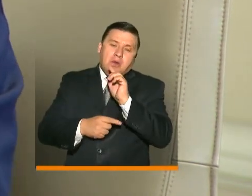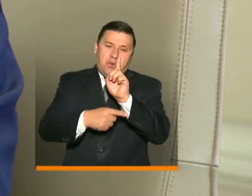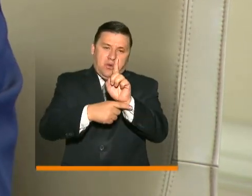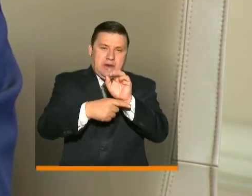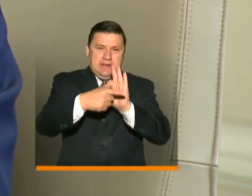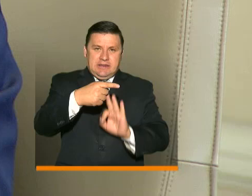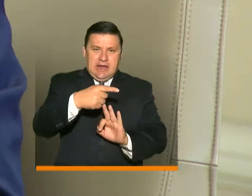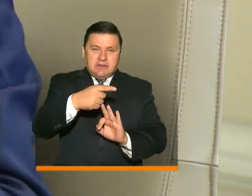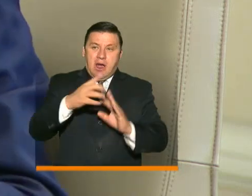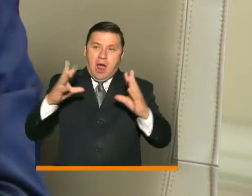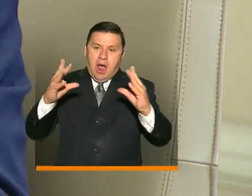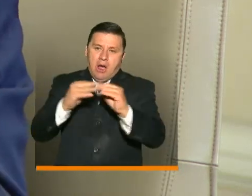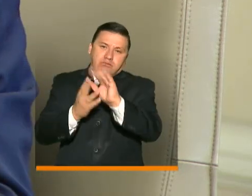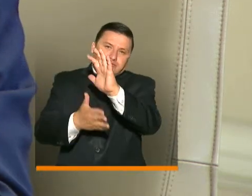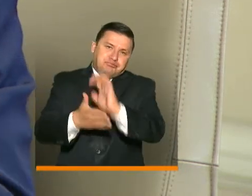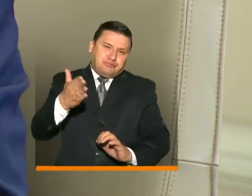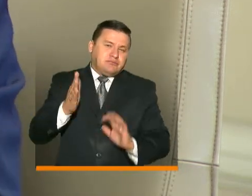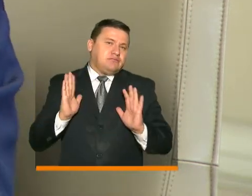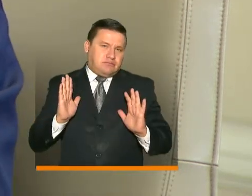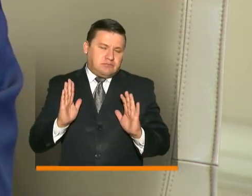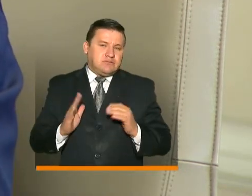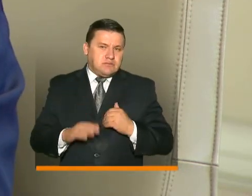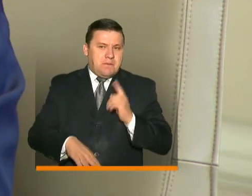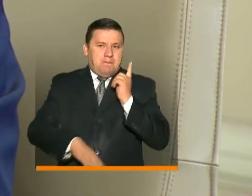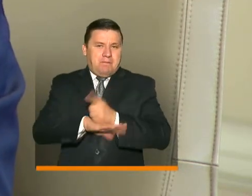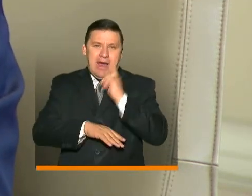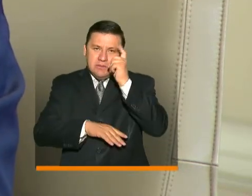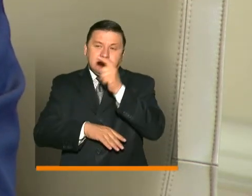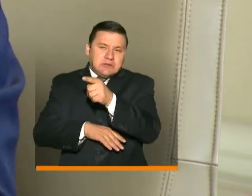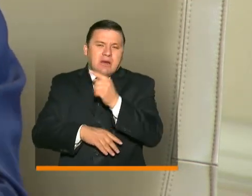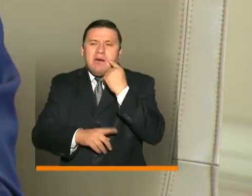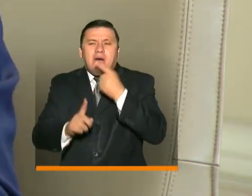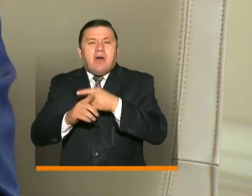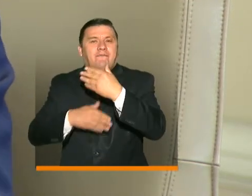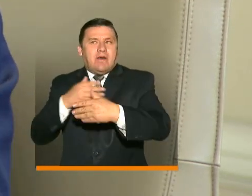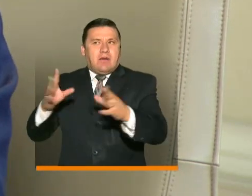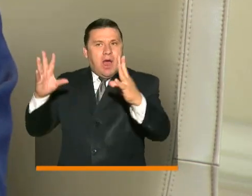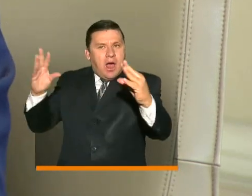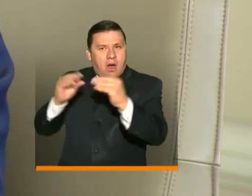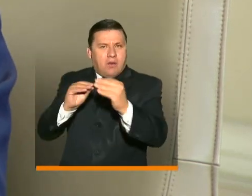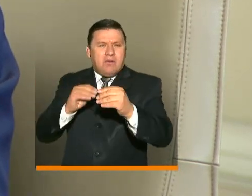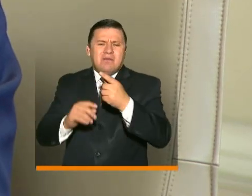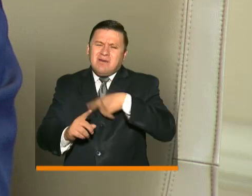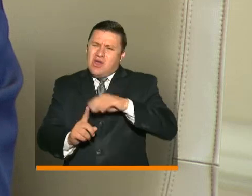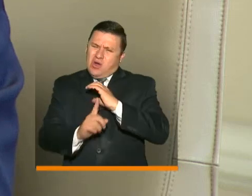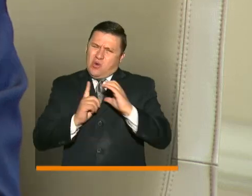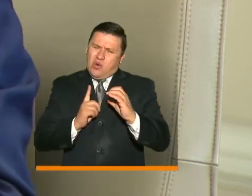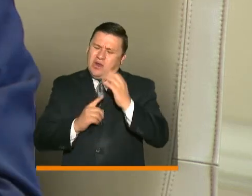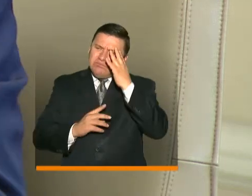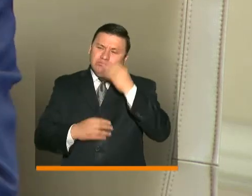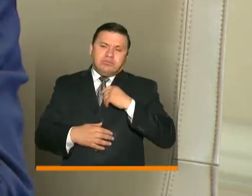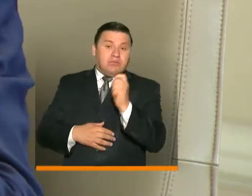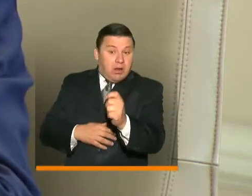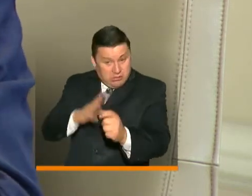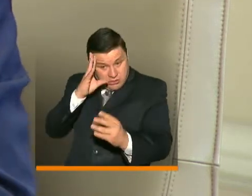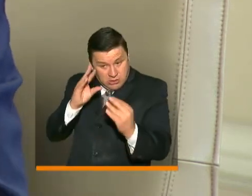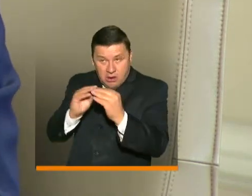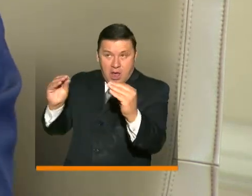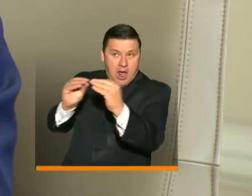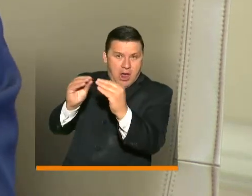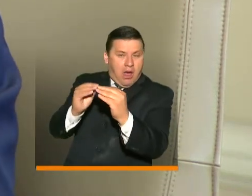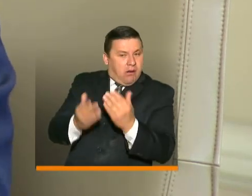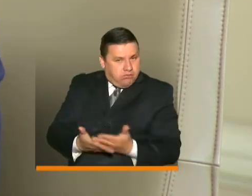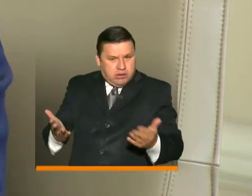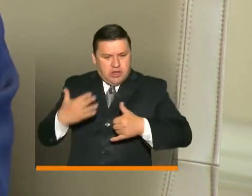lo originalmente pactado, buscando también facilitar este proceso, pero sobre todo con una cultura de pago. Con eso estamos